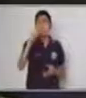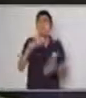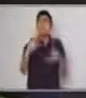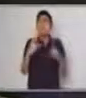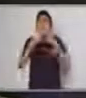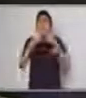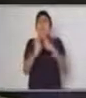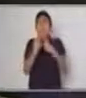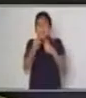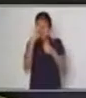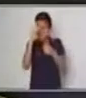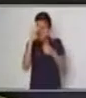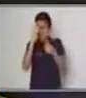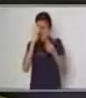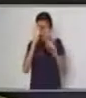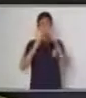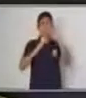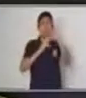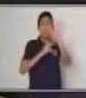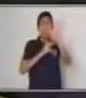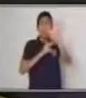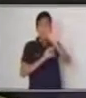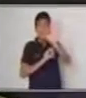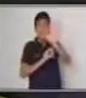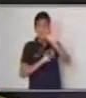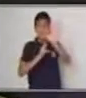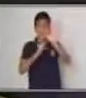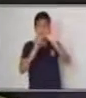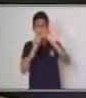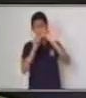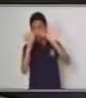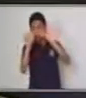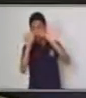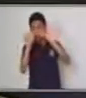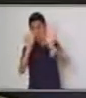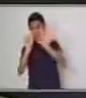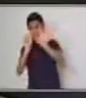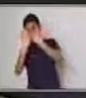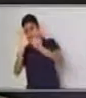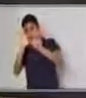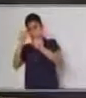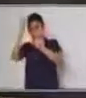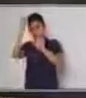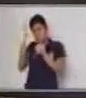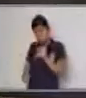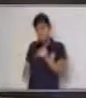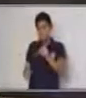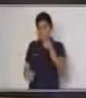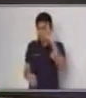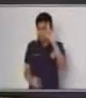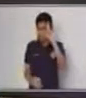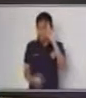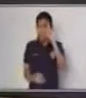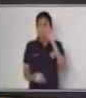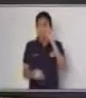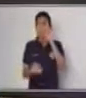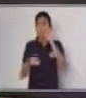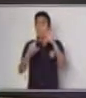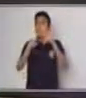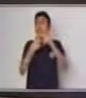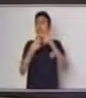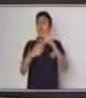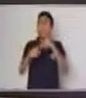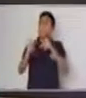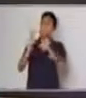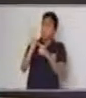empezar a descomponer cada uno de los números en los factores primos que teníamos al principio. 2,